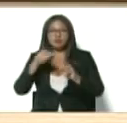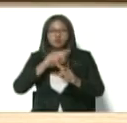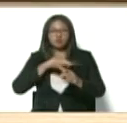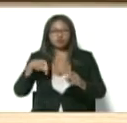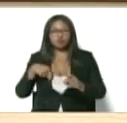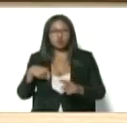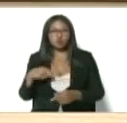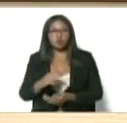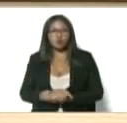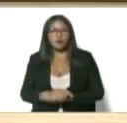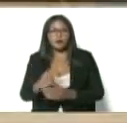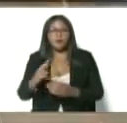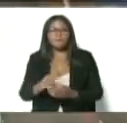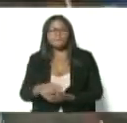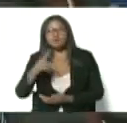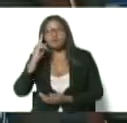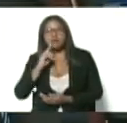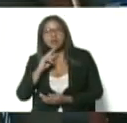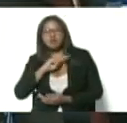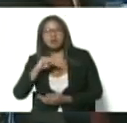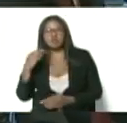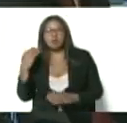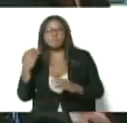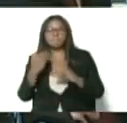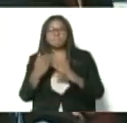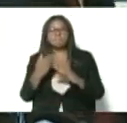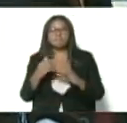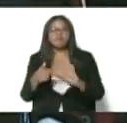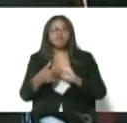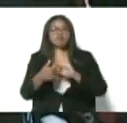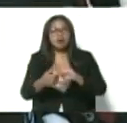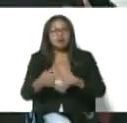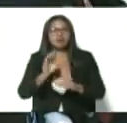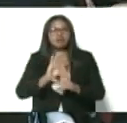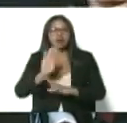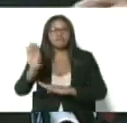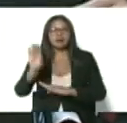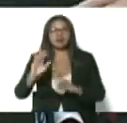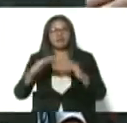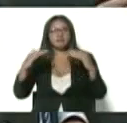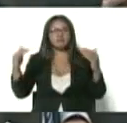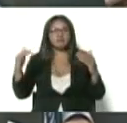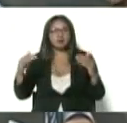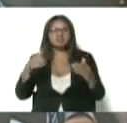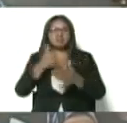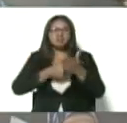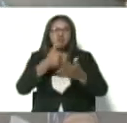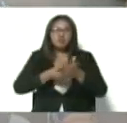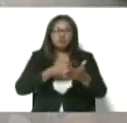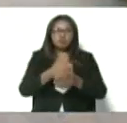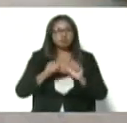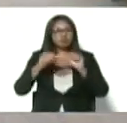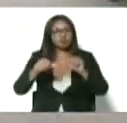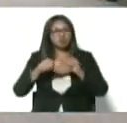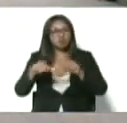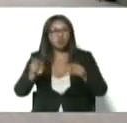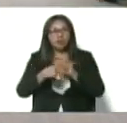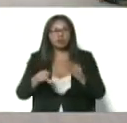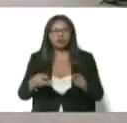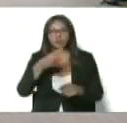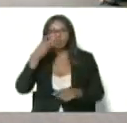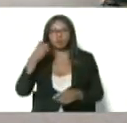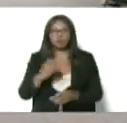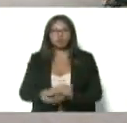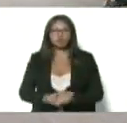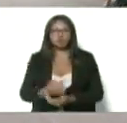bolivariano nuestro mensaje de patria grande y nuestro mensaje de lucha permanente contra el narcotráfico yo